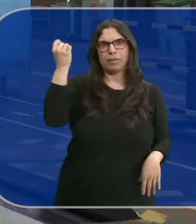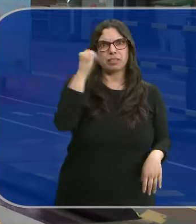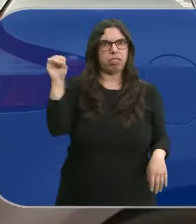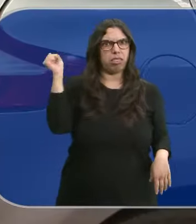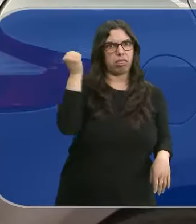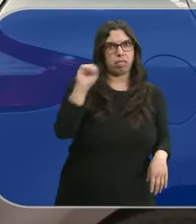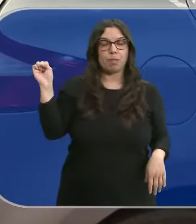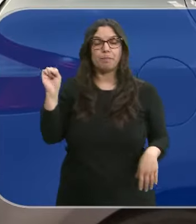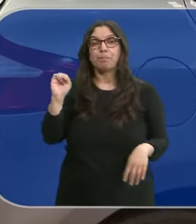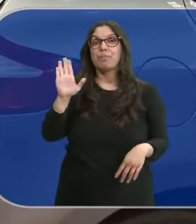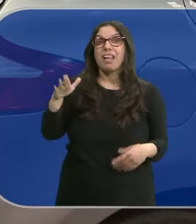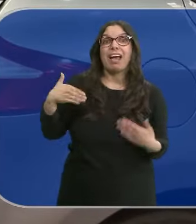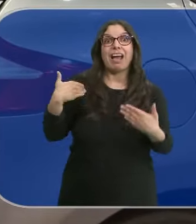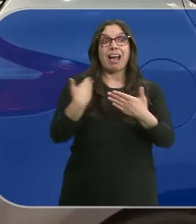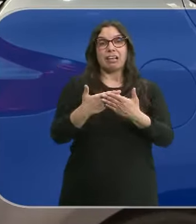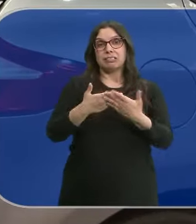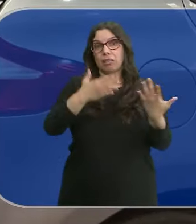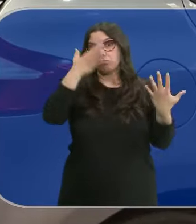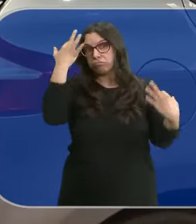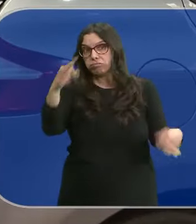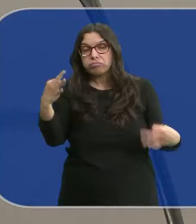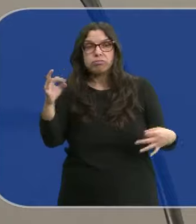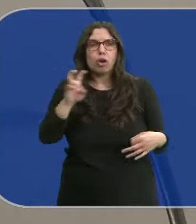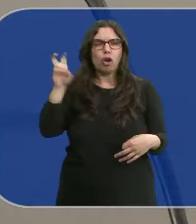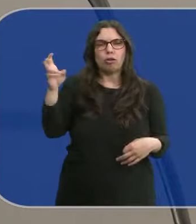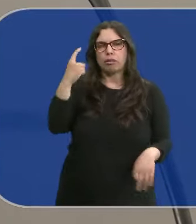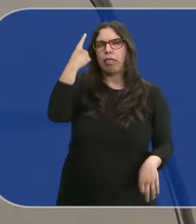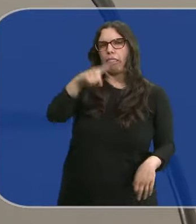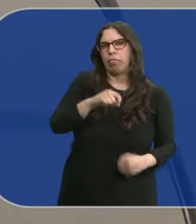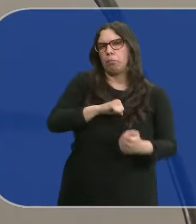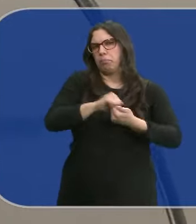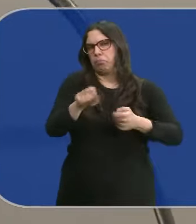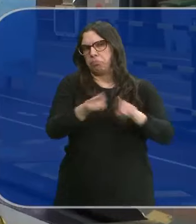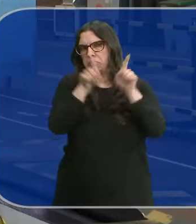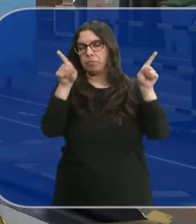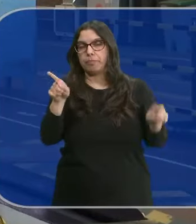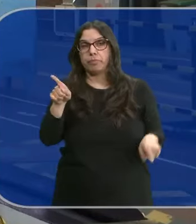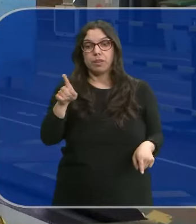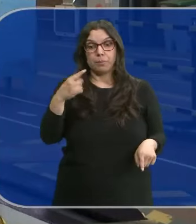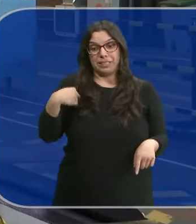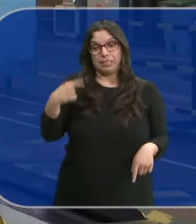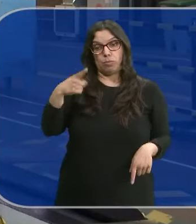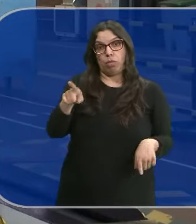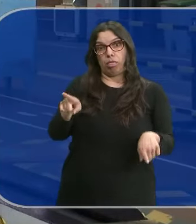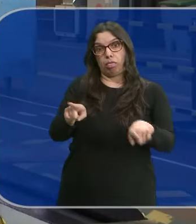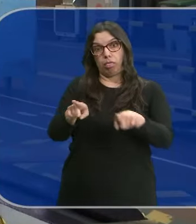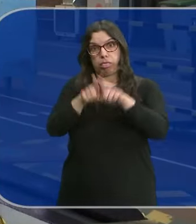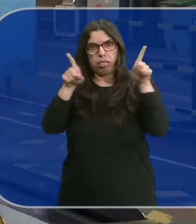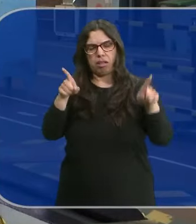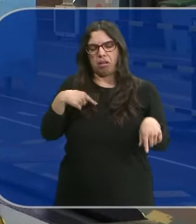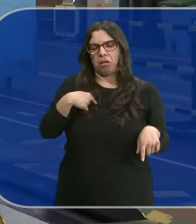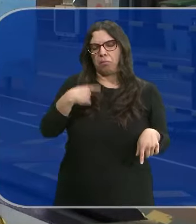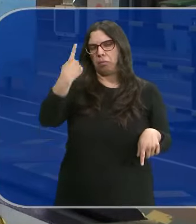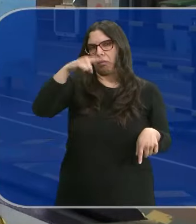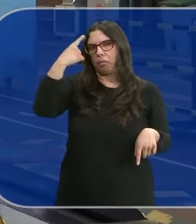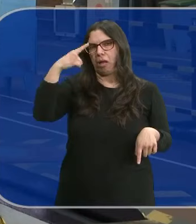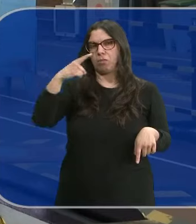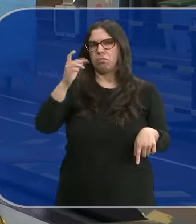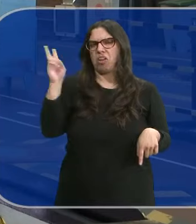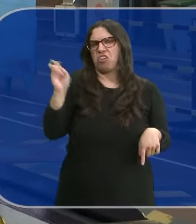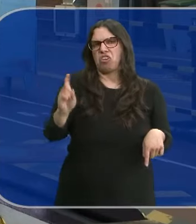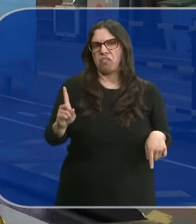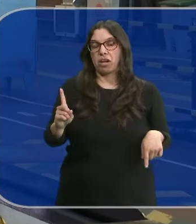incumplidores. A veces por descuidos y otras con conocimiento de causa. Es precisamente ese sector de gente que voluntariamente no quiere